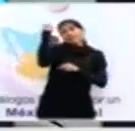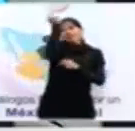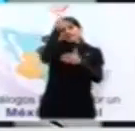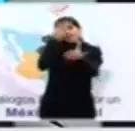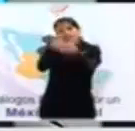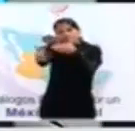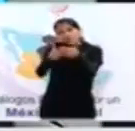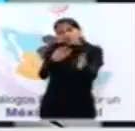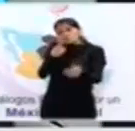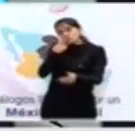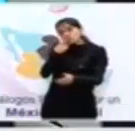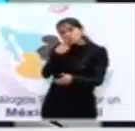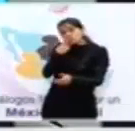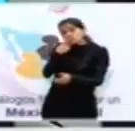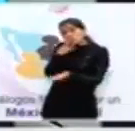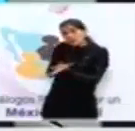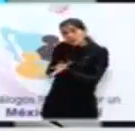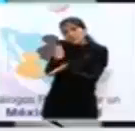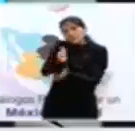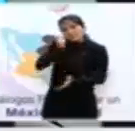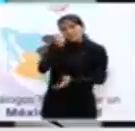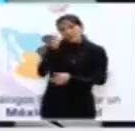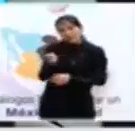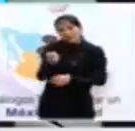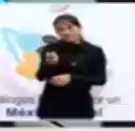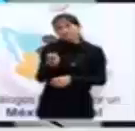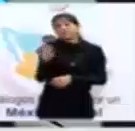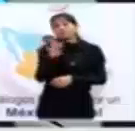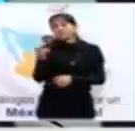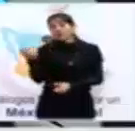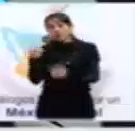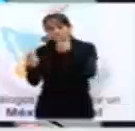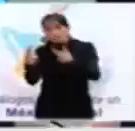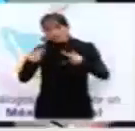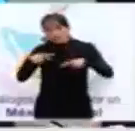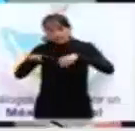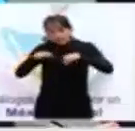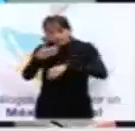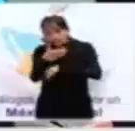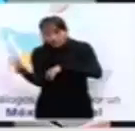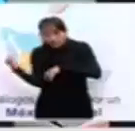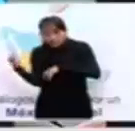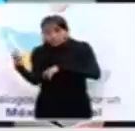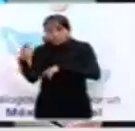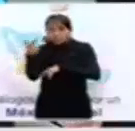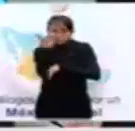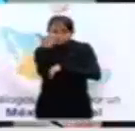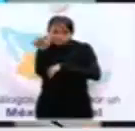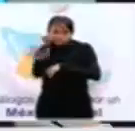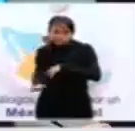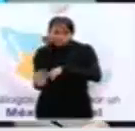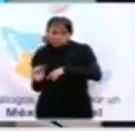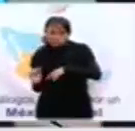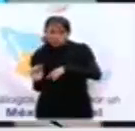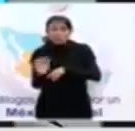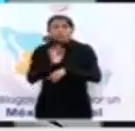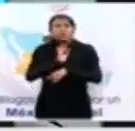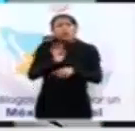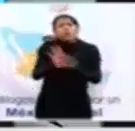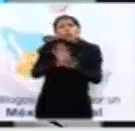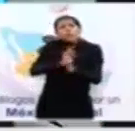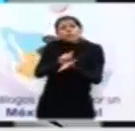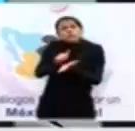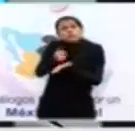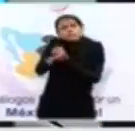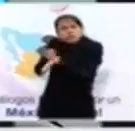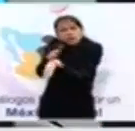competitivo que las nuevas tecnologías para los productores de más bajos recursos puedan incrementar su productividad y puedan hacer esto. Cuando